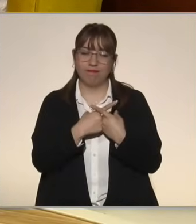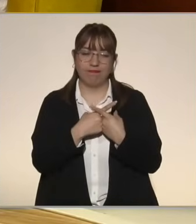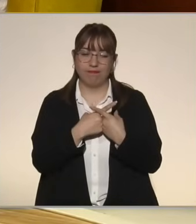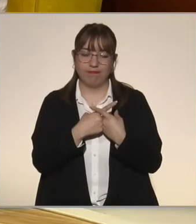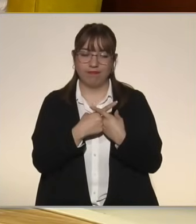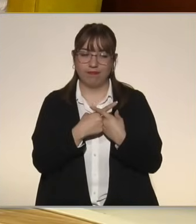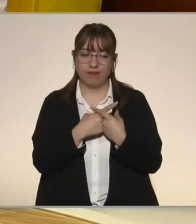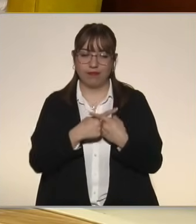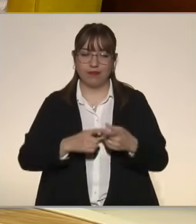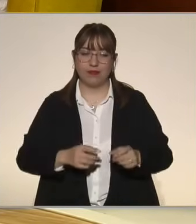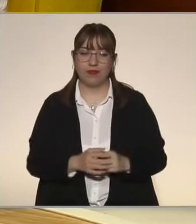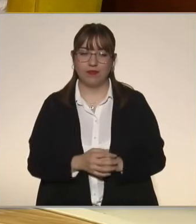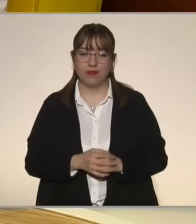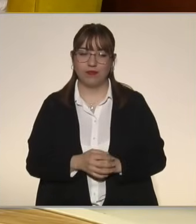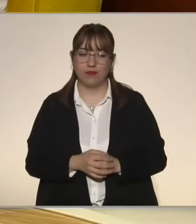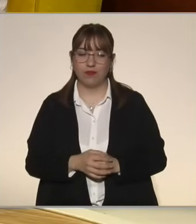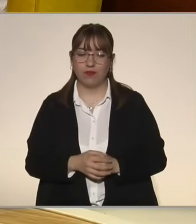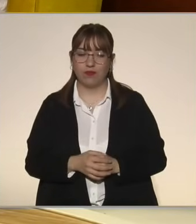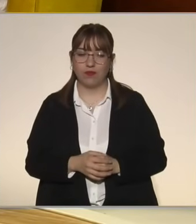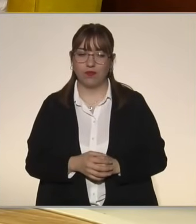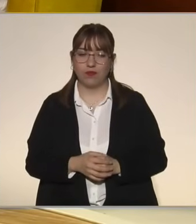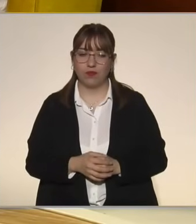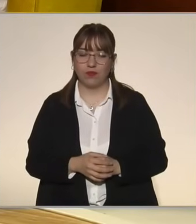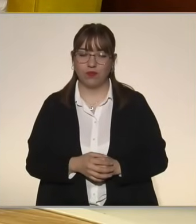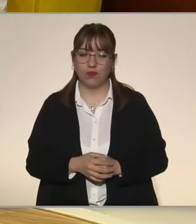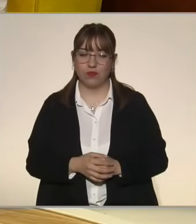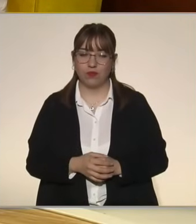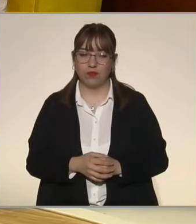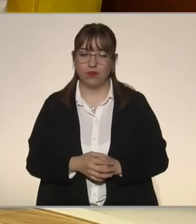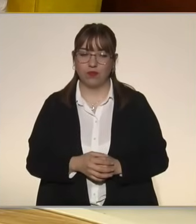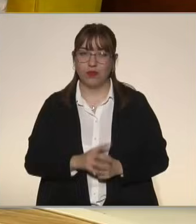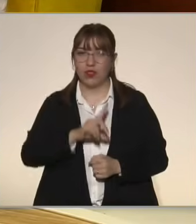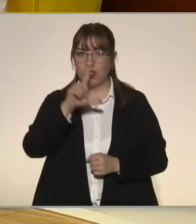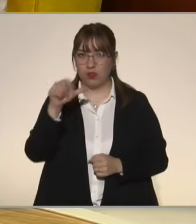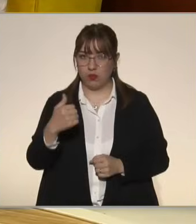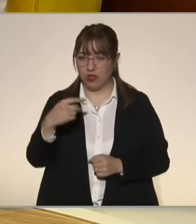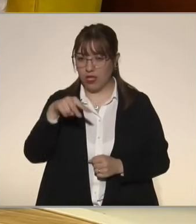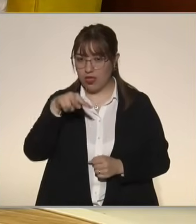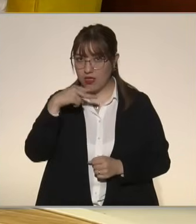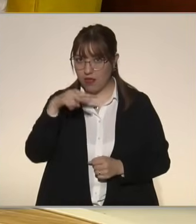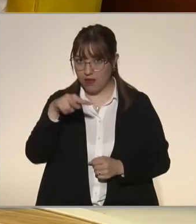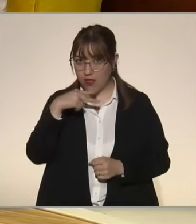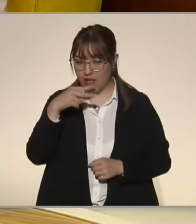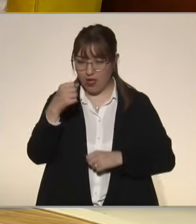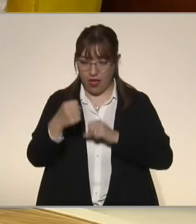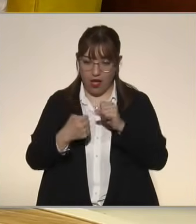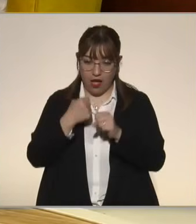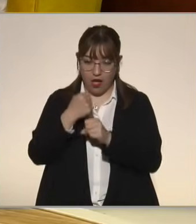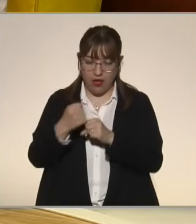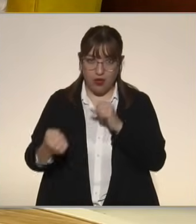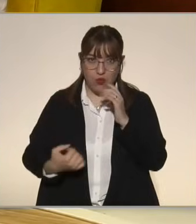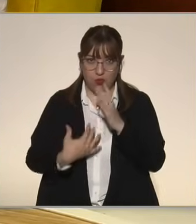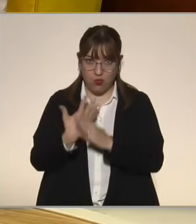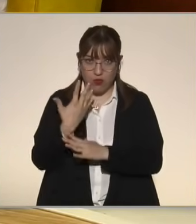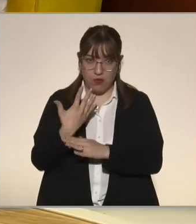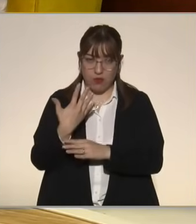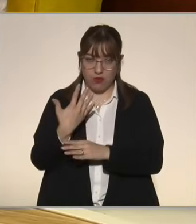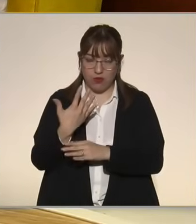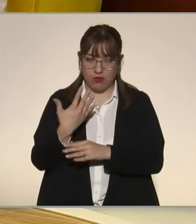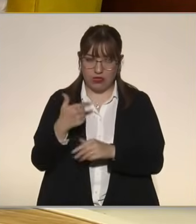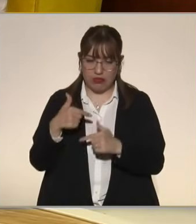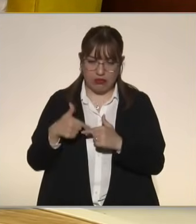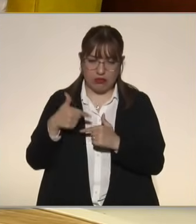nosotros, durante las 2 Navidades y Año Nuevo siguientes, pues volviéramos